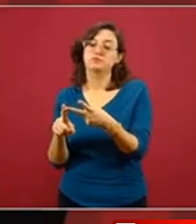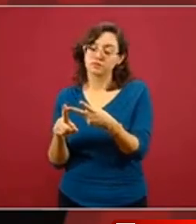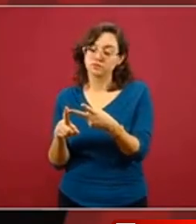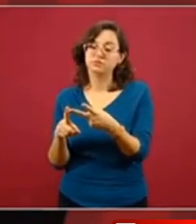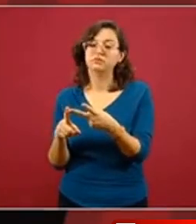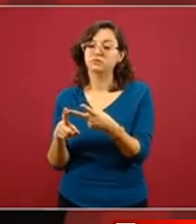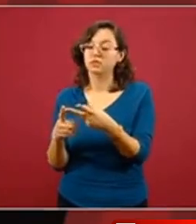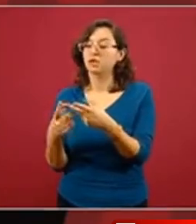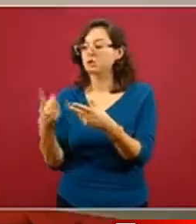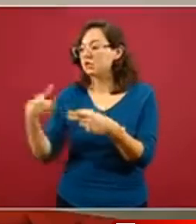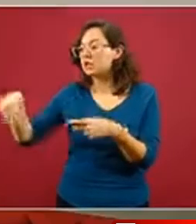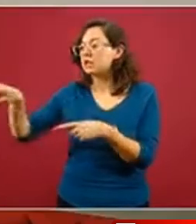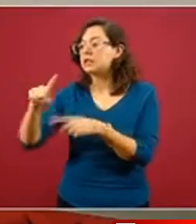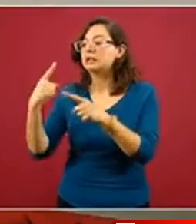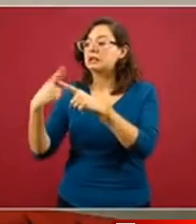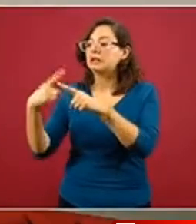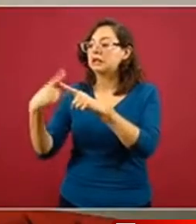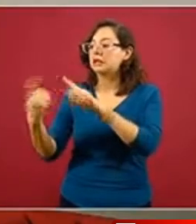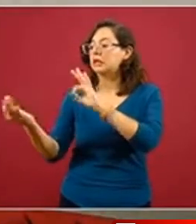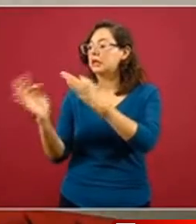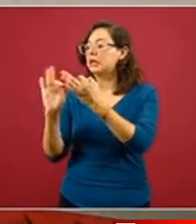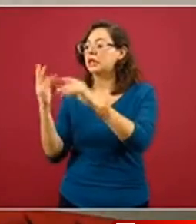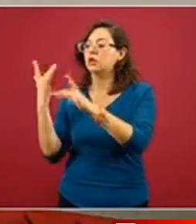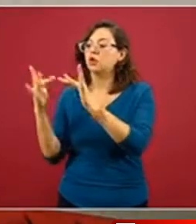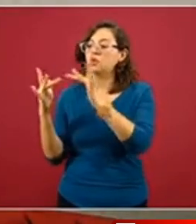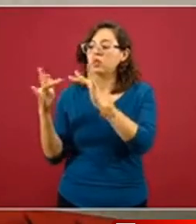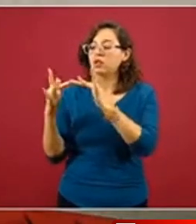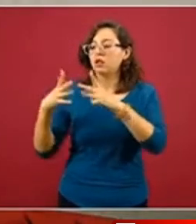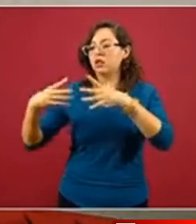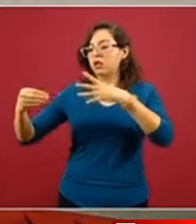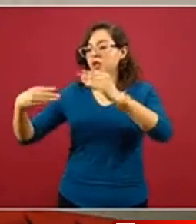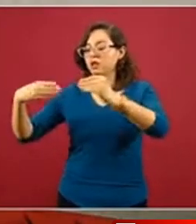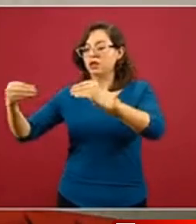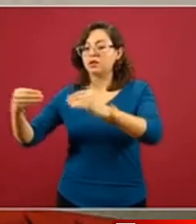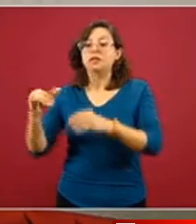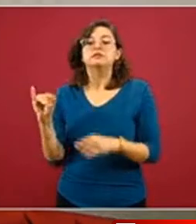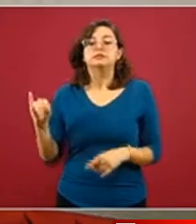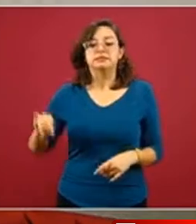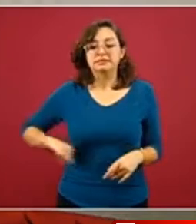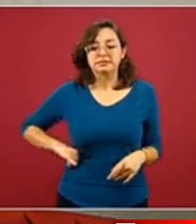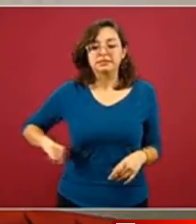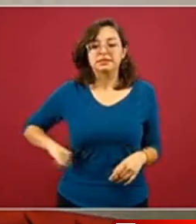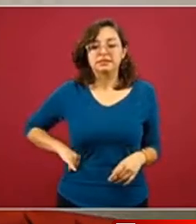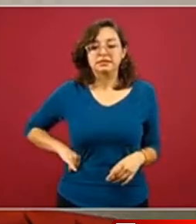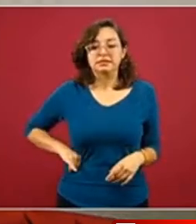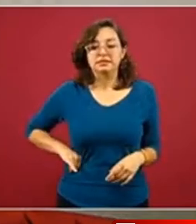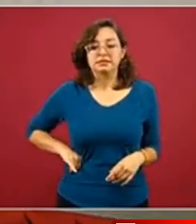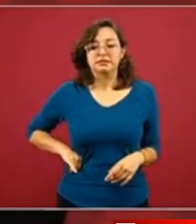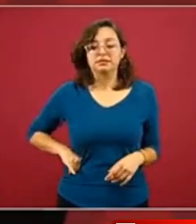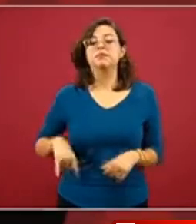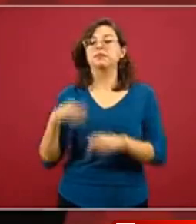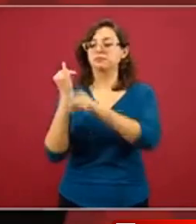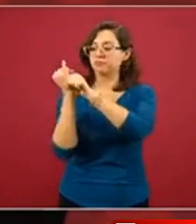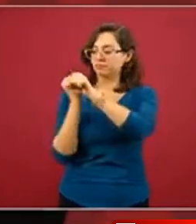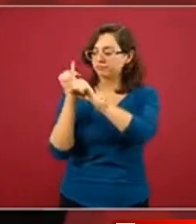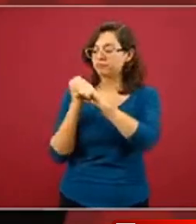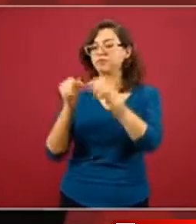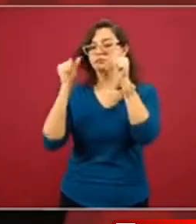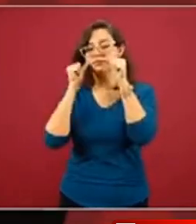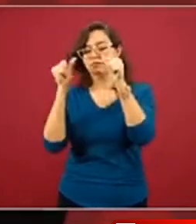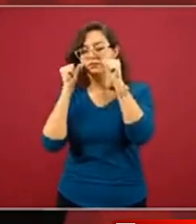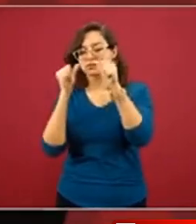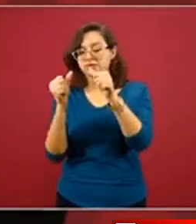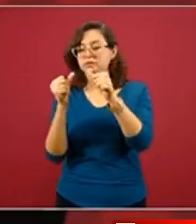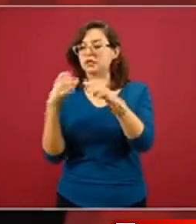de contactos y de zonas de transmisión. De especial interés es la atención de investigación y atención temprana